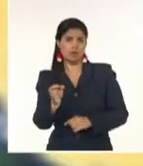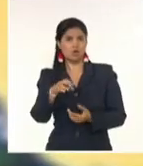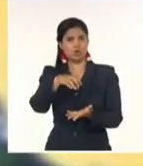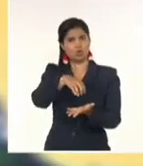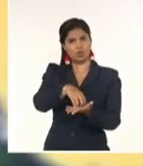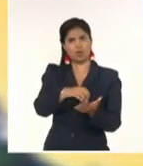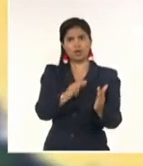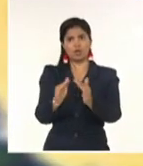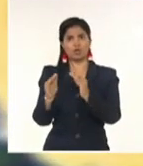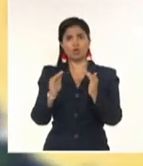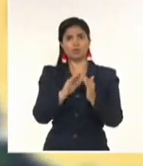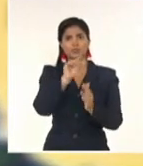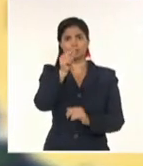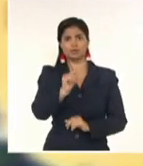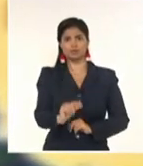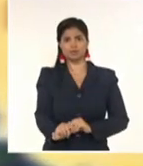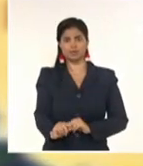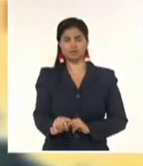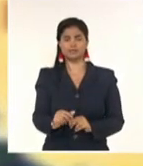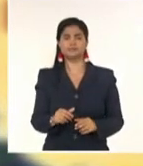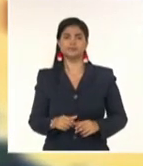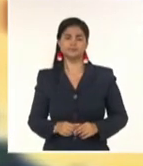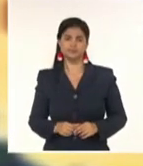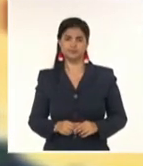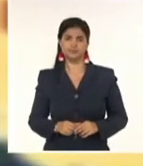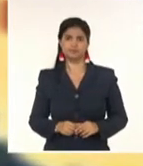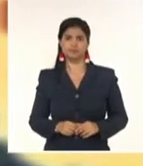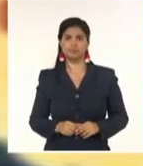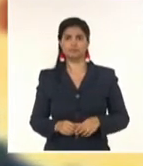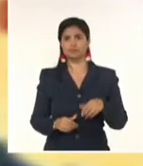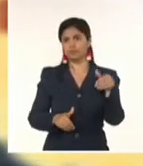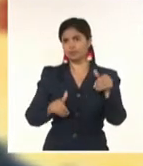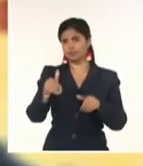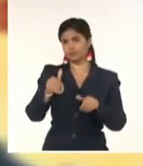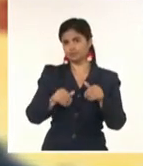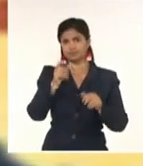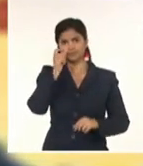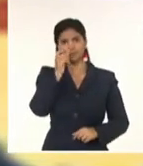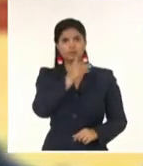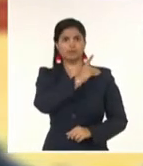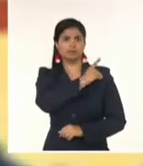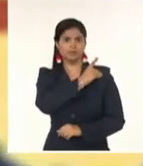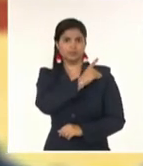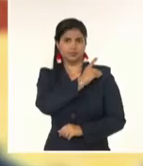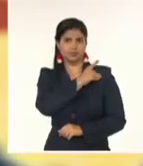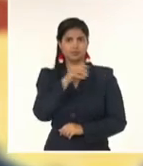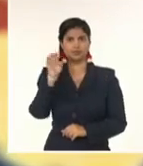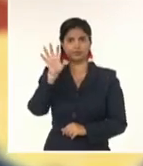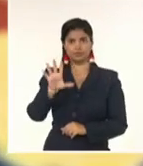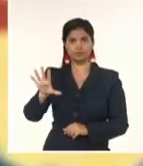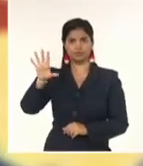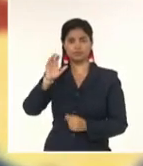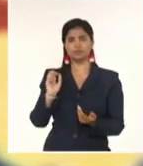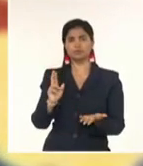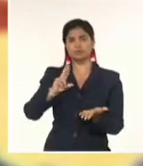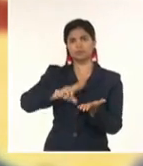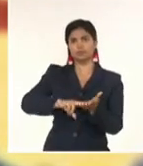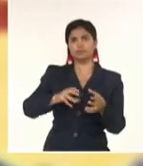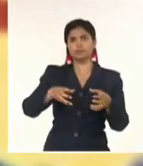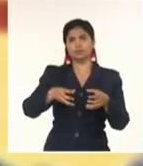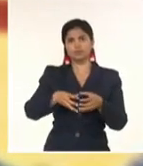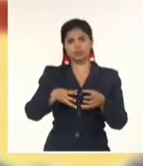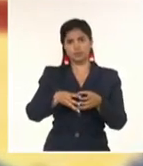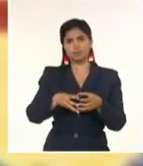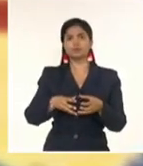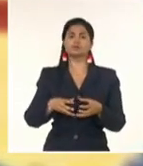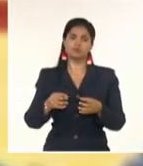comunidad italiana de la provincia Viterbo, a la que asistieron el eurodiputado Maximiliano Smeriglio y miembros de los cuerpos diplomáticos de ambos